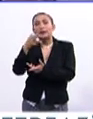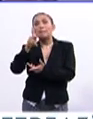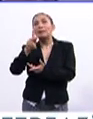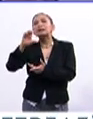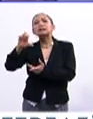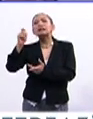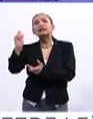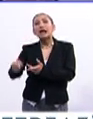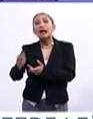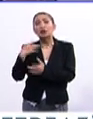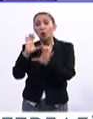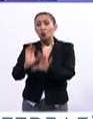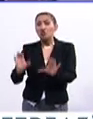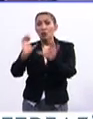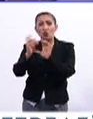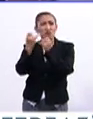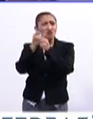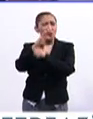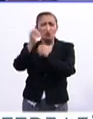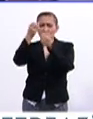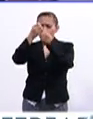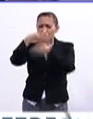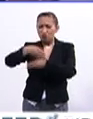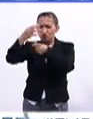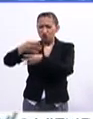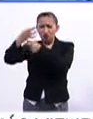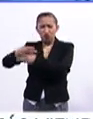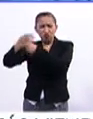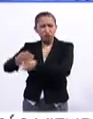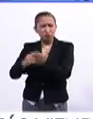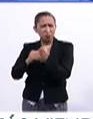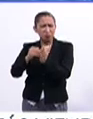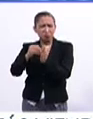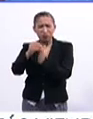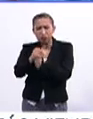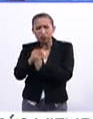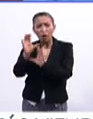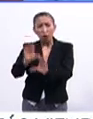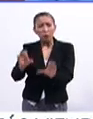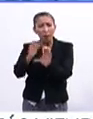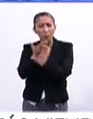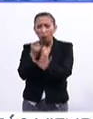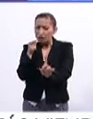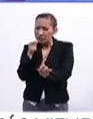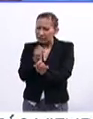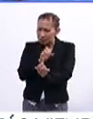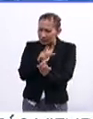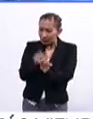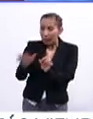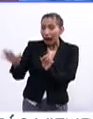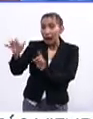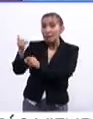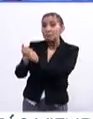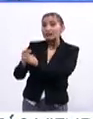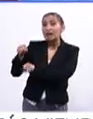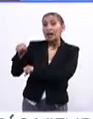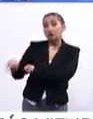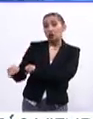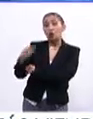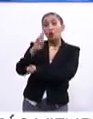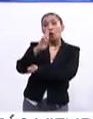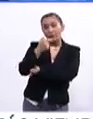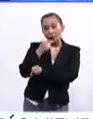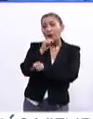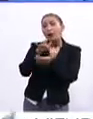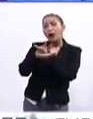HPC, que son temas de supercómputo, que son cómputo muy especializado para áreas de investigación en las que la